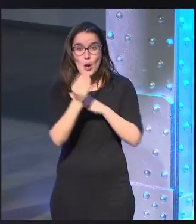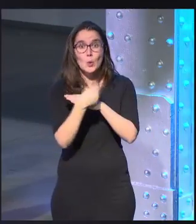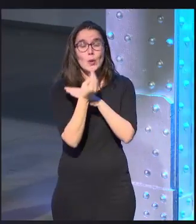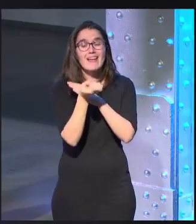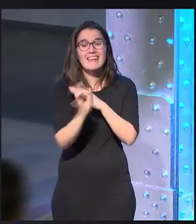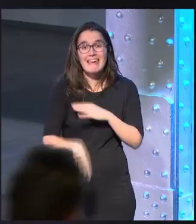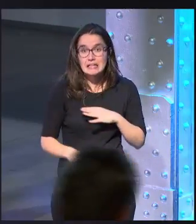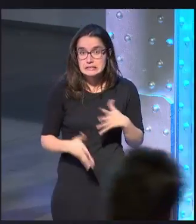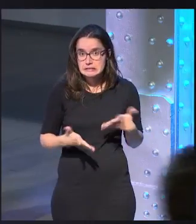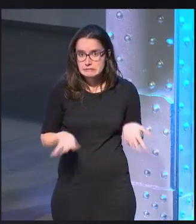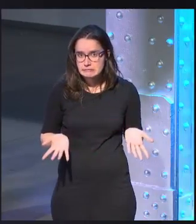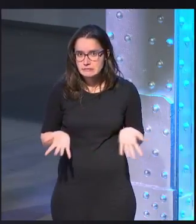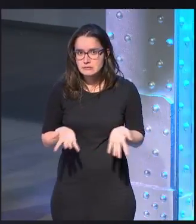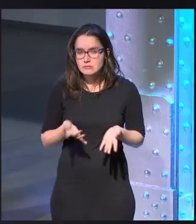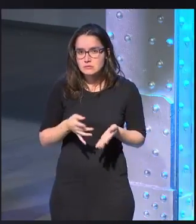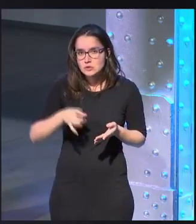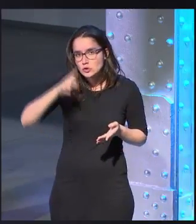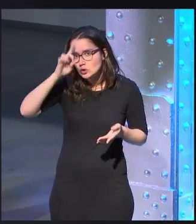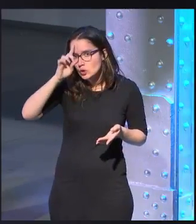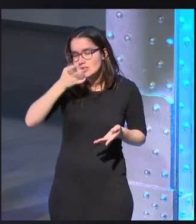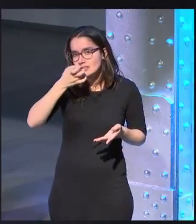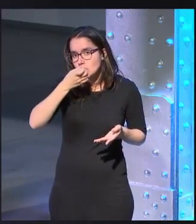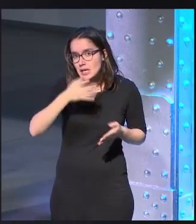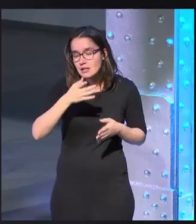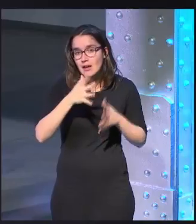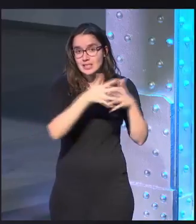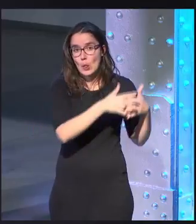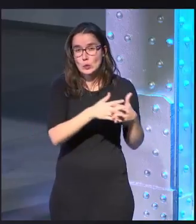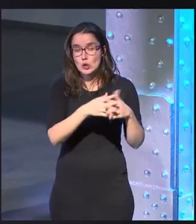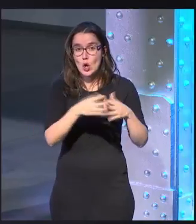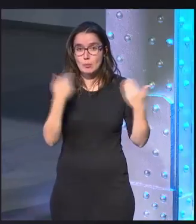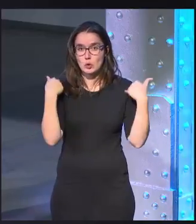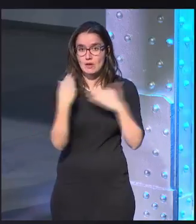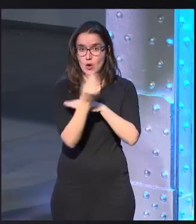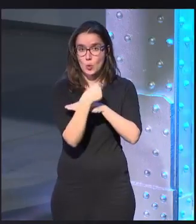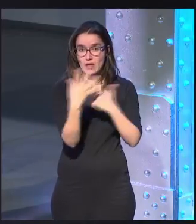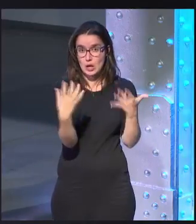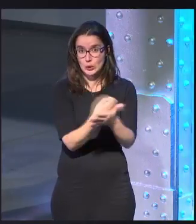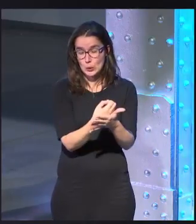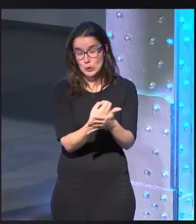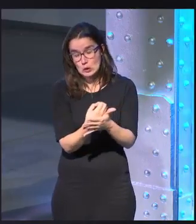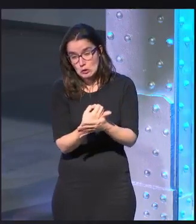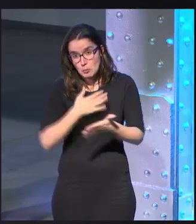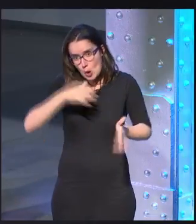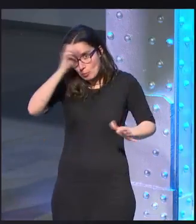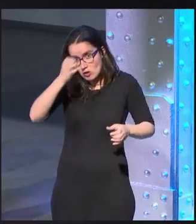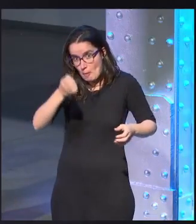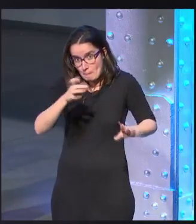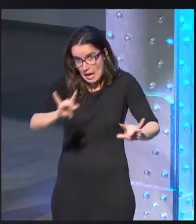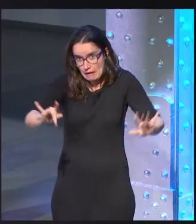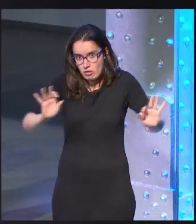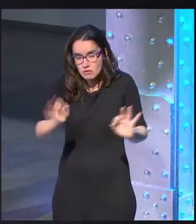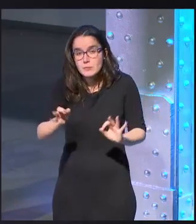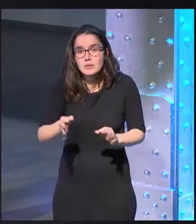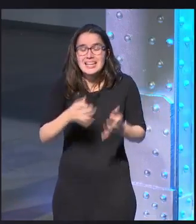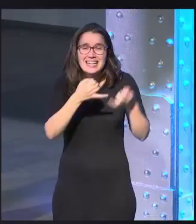todos. Tampoco sé si es bueno que nos cuiden los americanos, pero es completamente irrelevante lo que yo piense. Han pasado